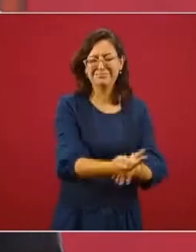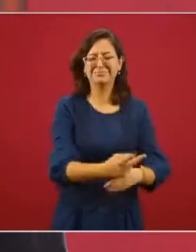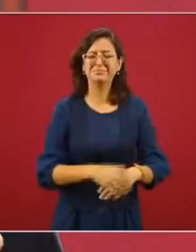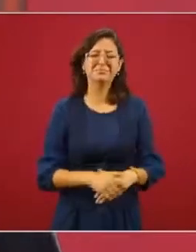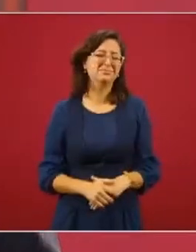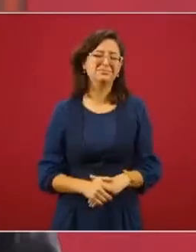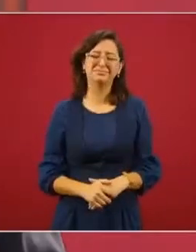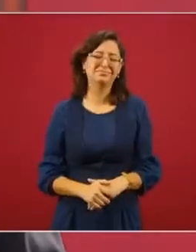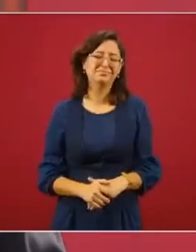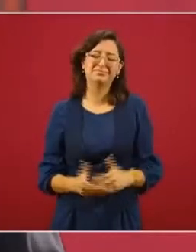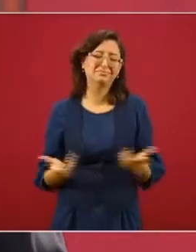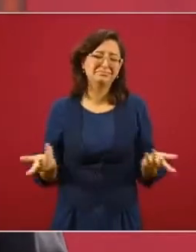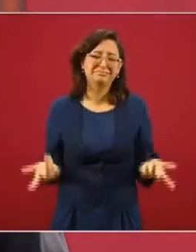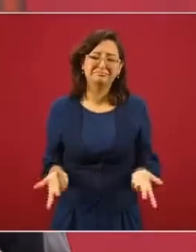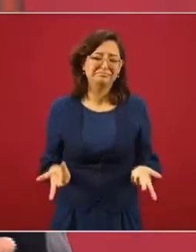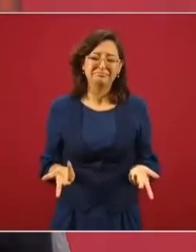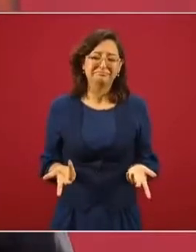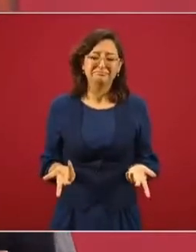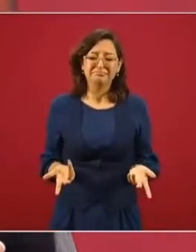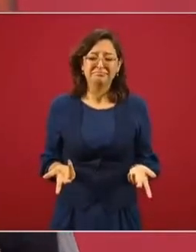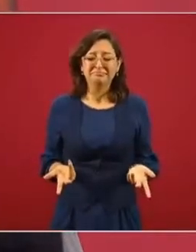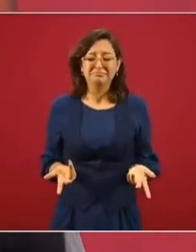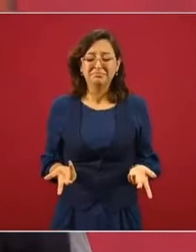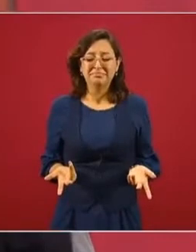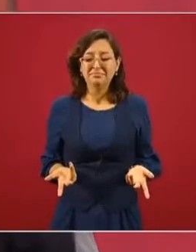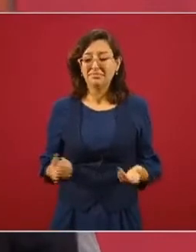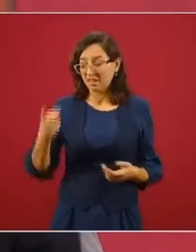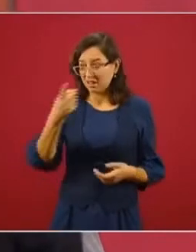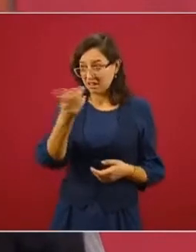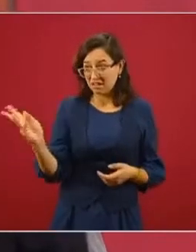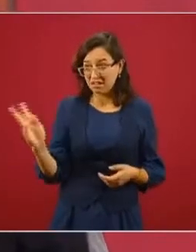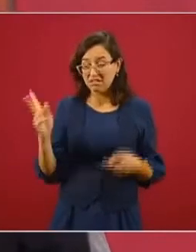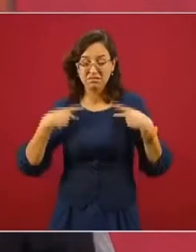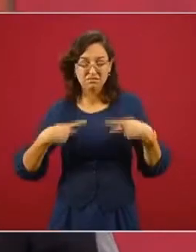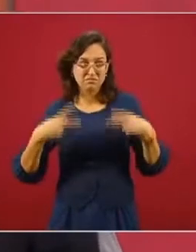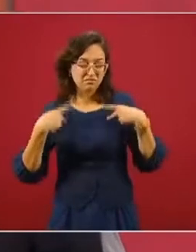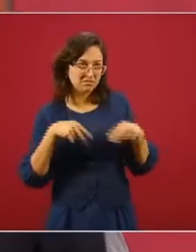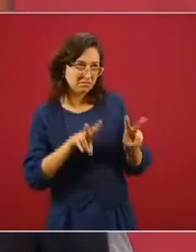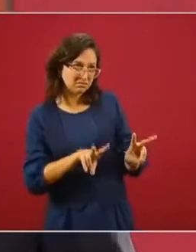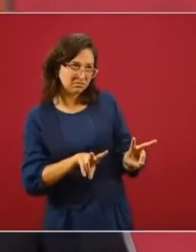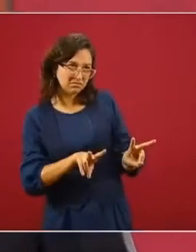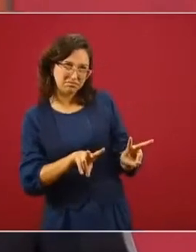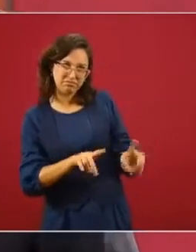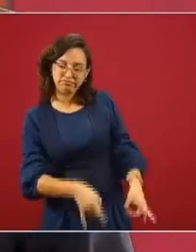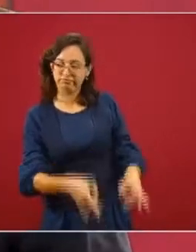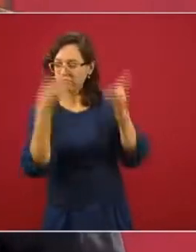así no, ni a la gente le gusta, ¿sí?